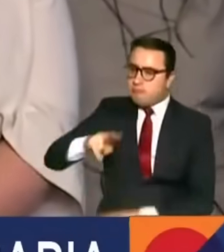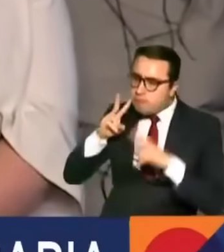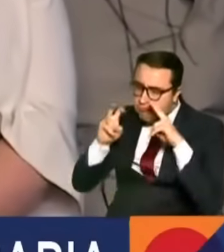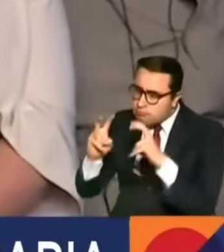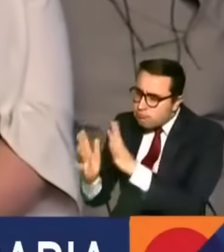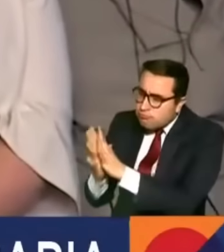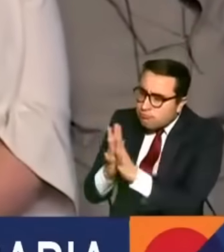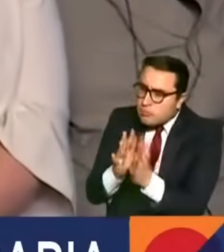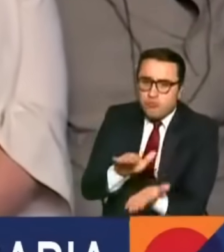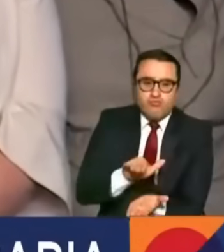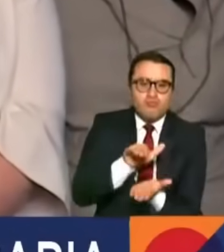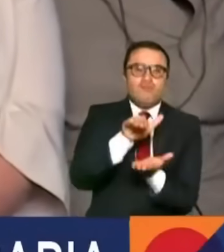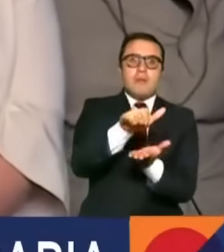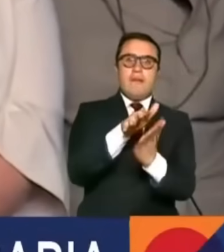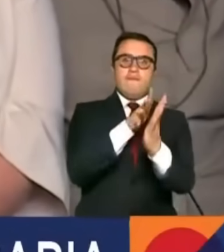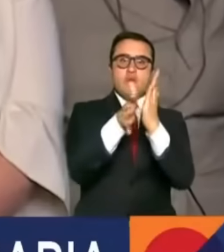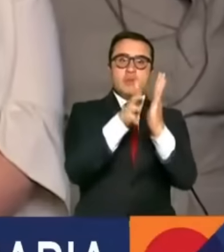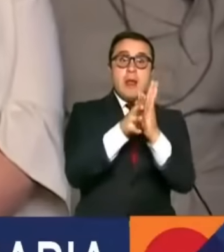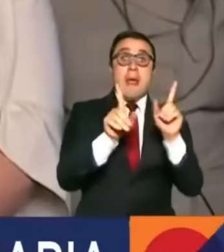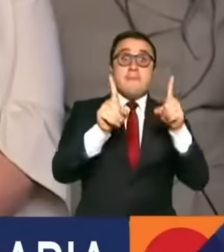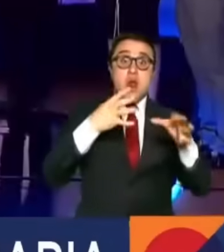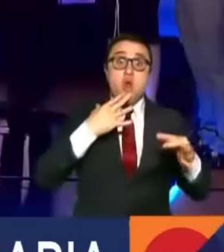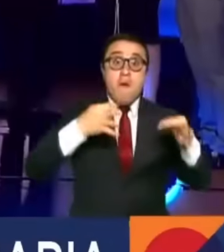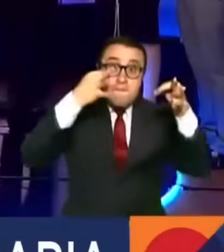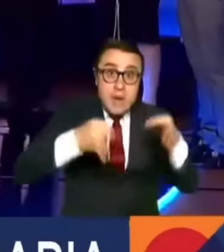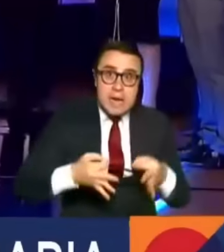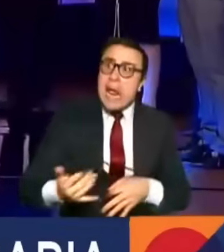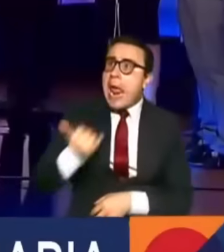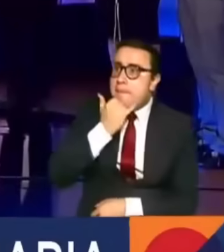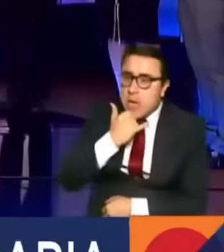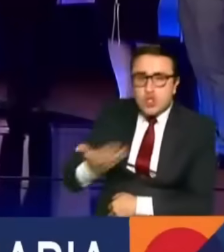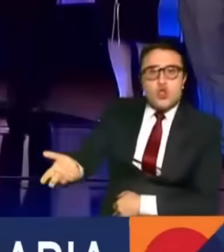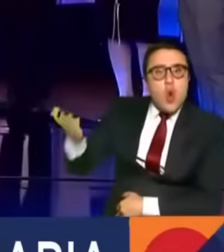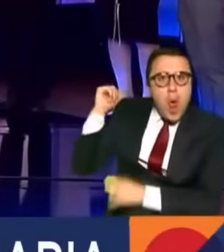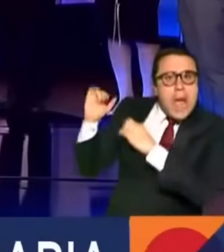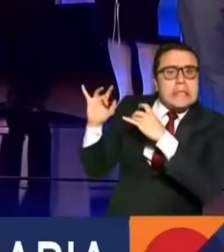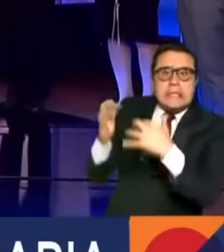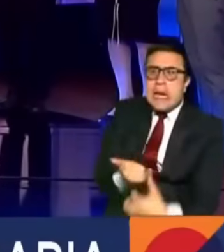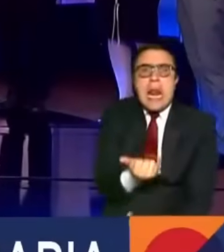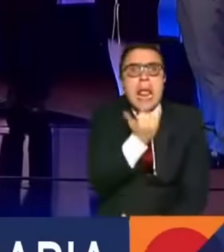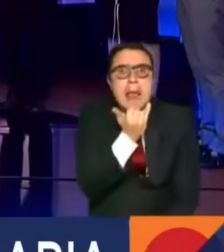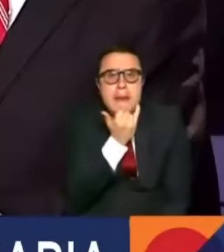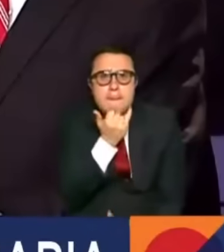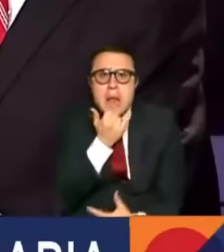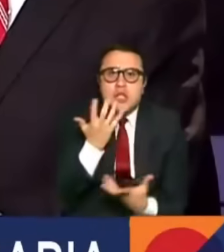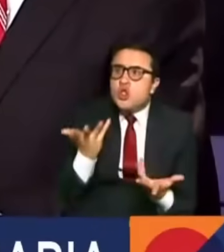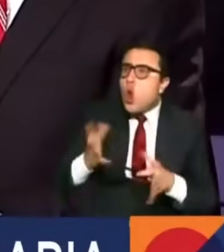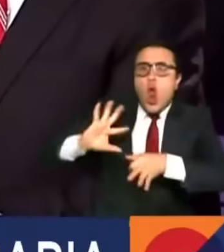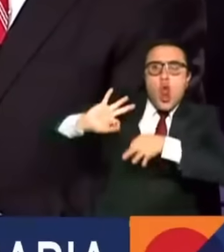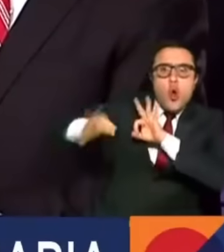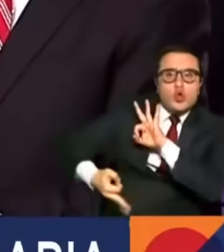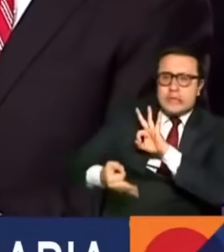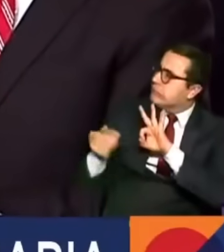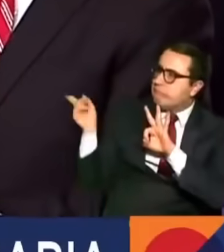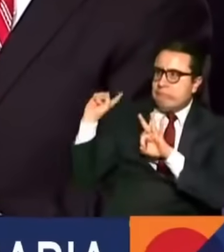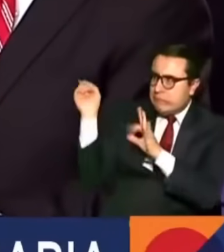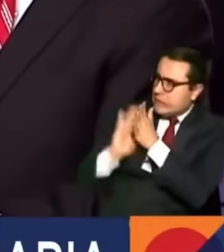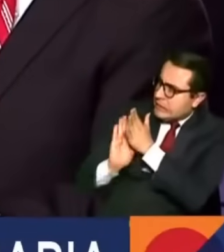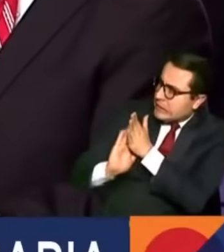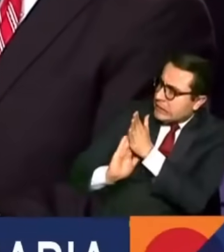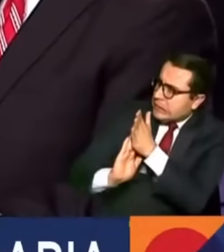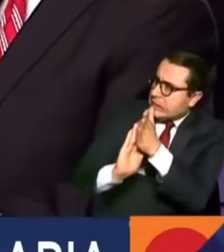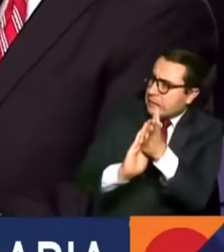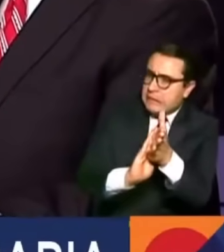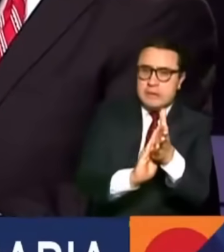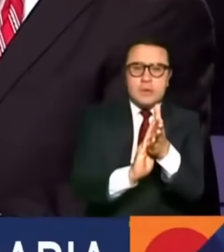pero el esfuerzo de la verdad judicial, que es el que tiene que acabar la impunidad durante todas